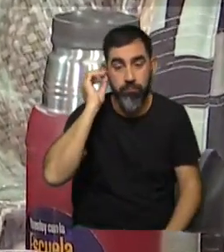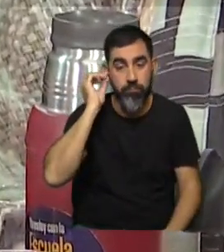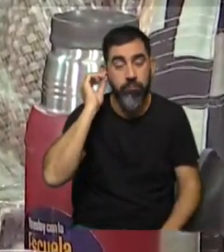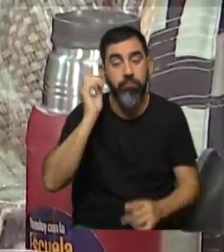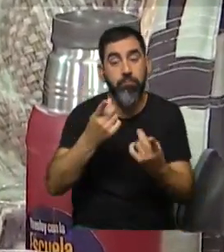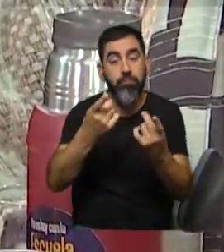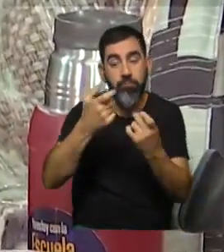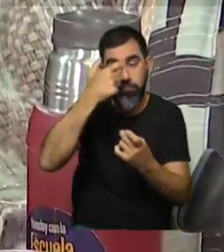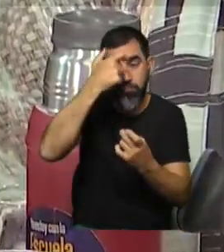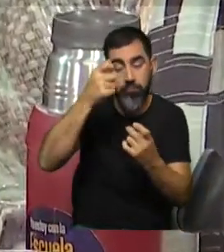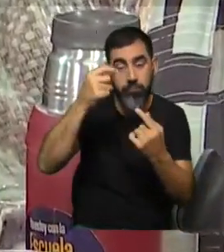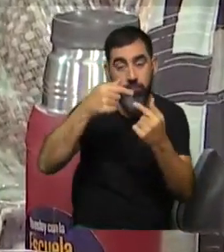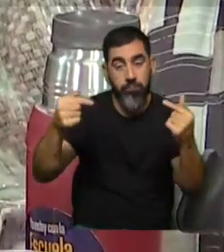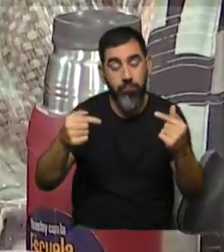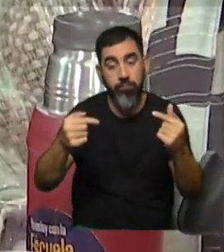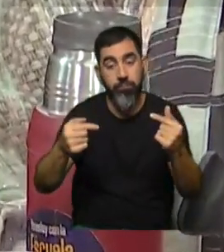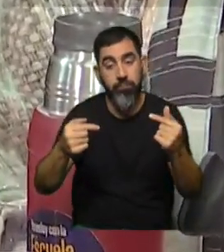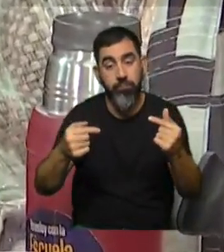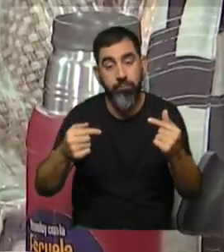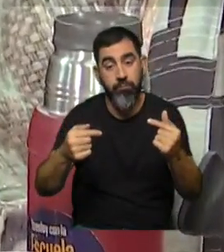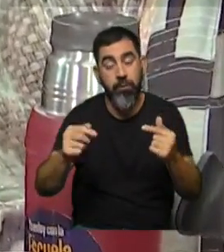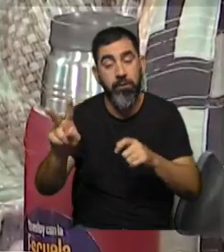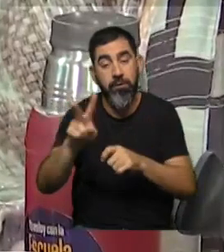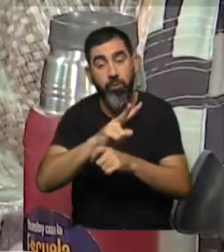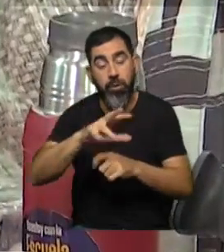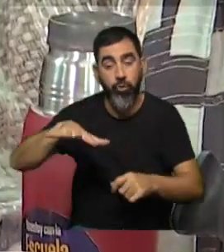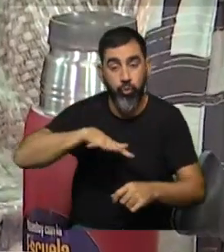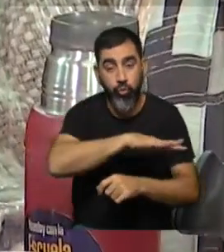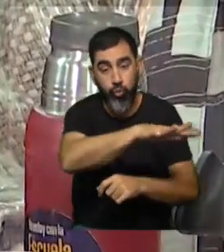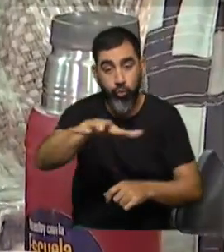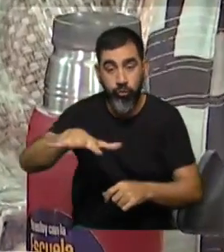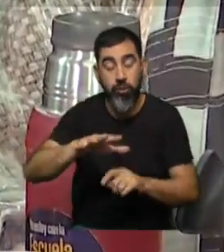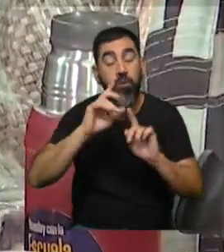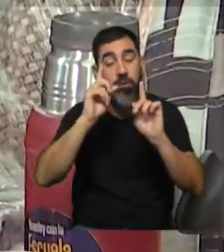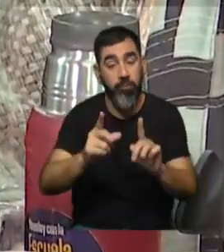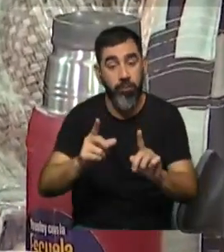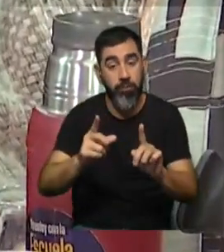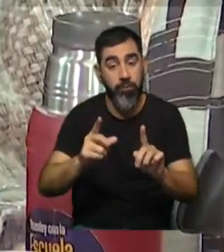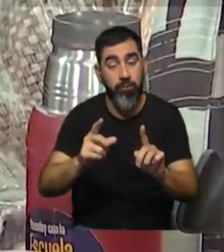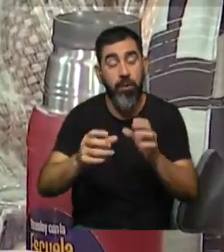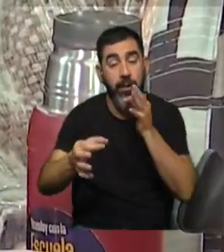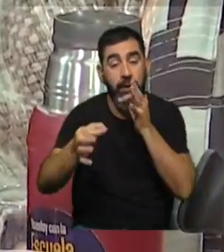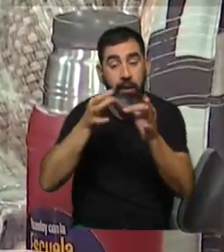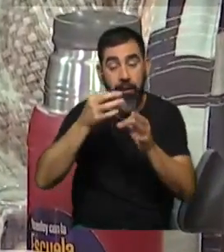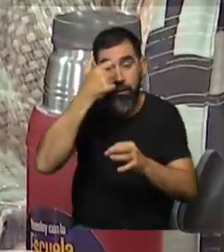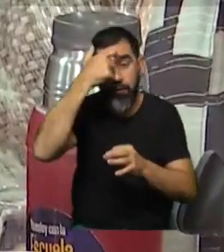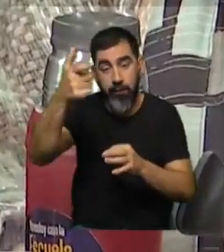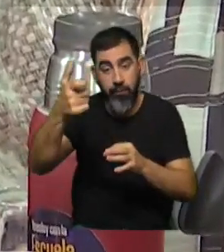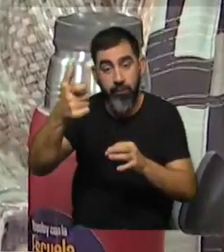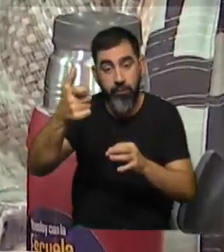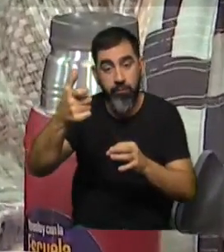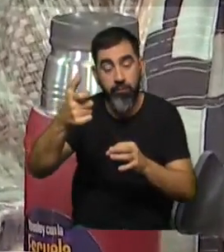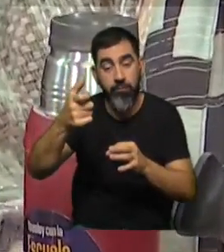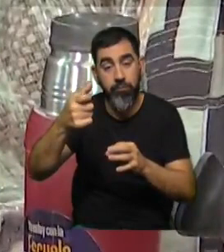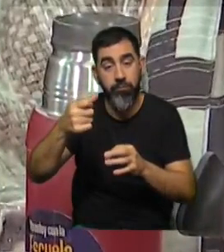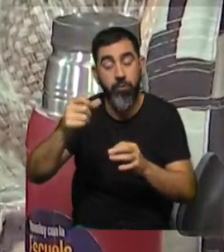los requerimientos técnicos de las cuestiones vinculadas a la seguridad social Pero también atendiendo a Los criterios técnicos de de